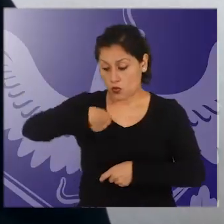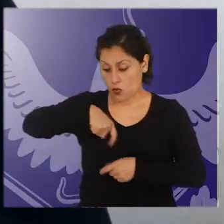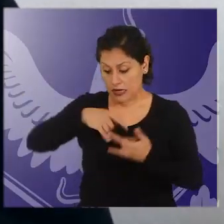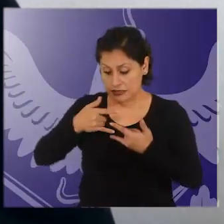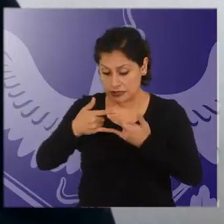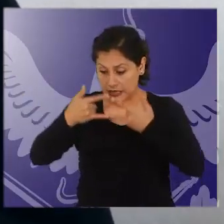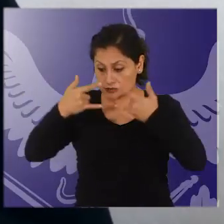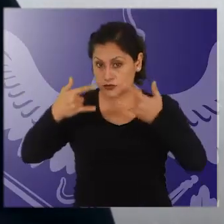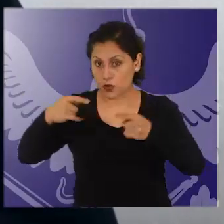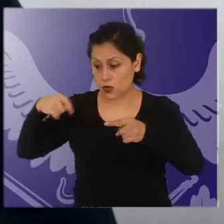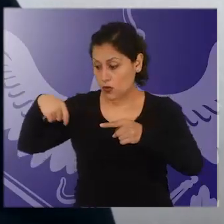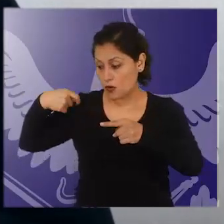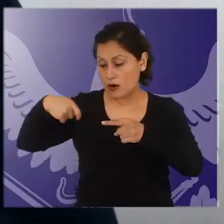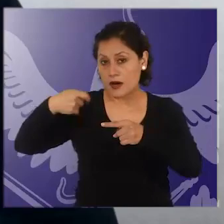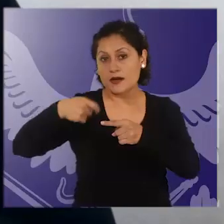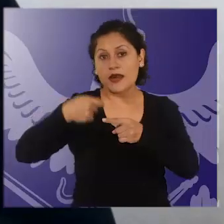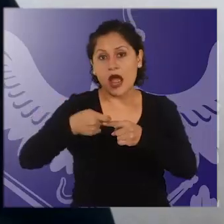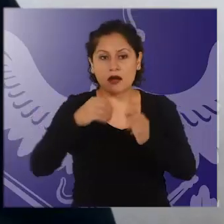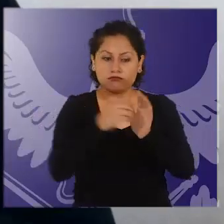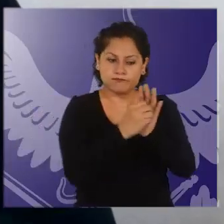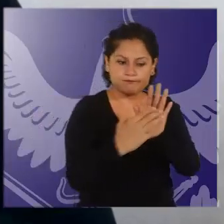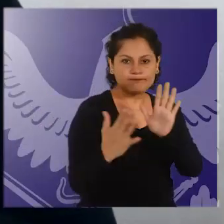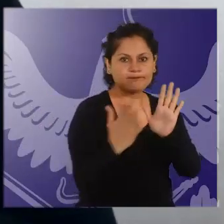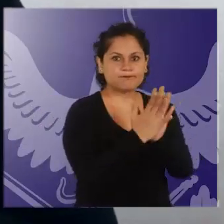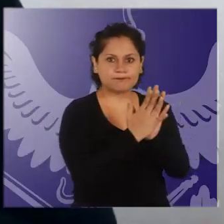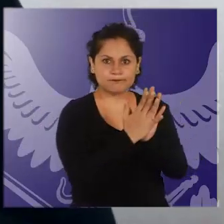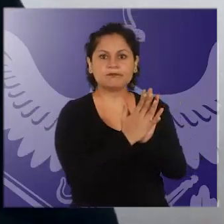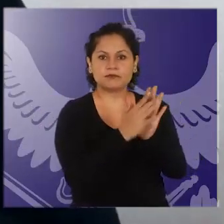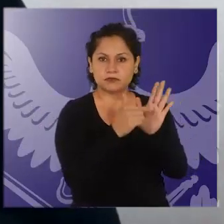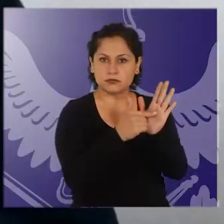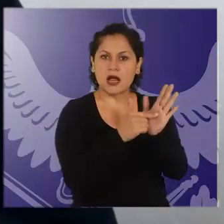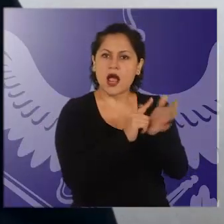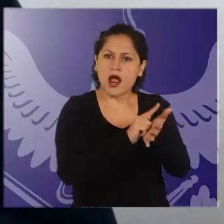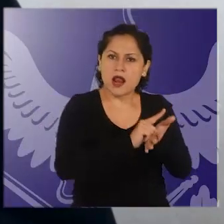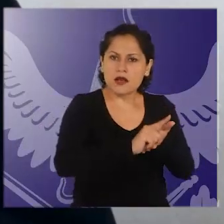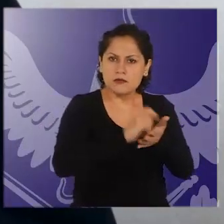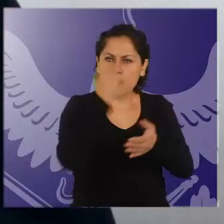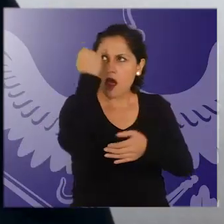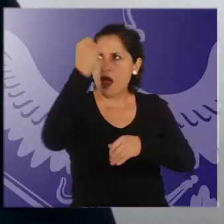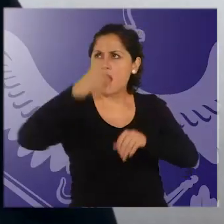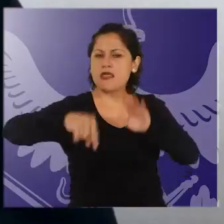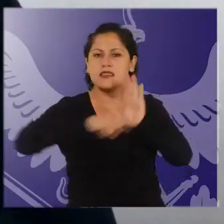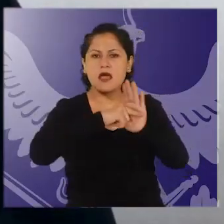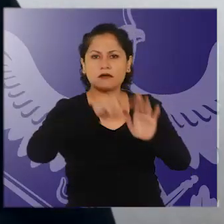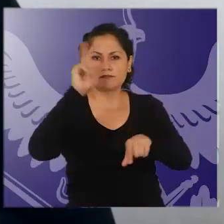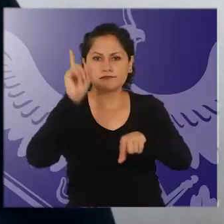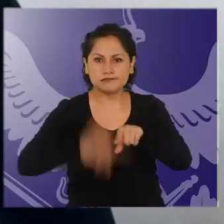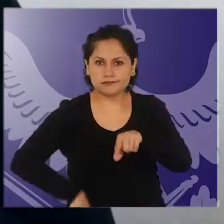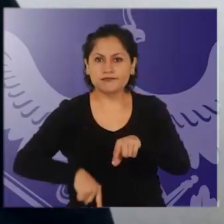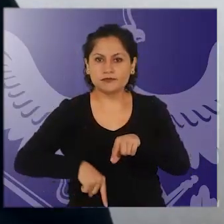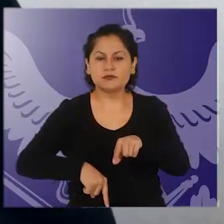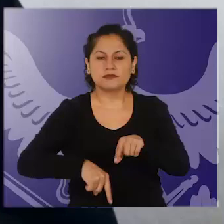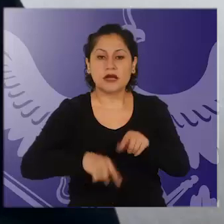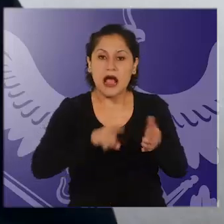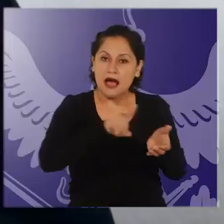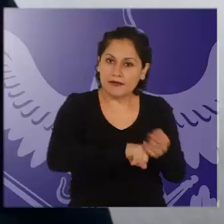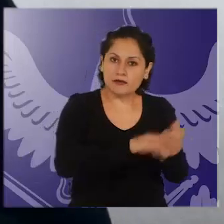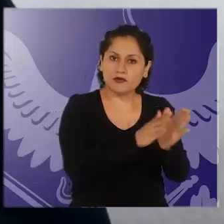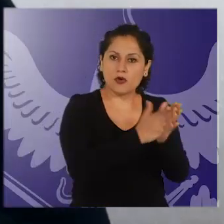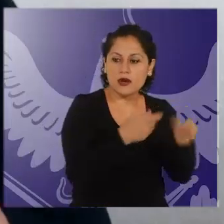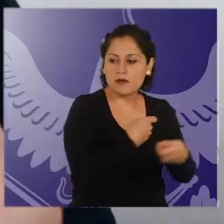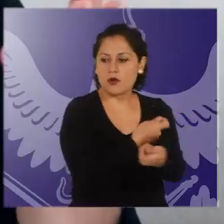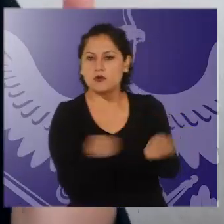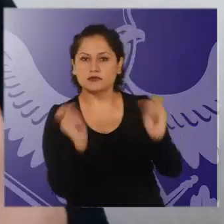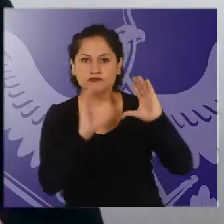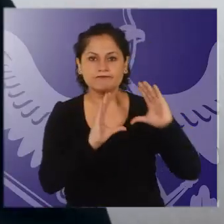historia de manera inteligente, sin estigmas, sin prejuicios, sin